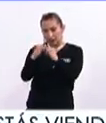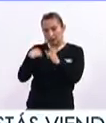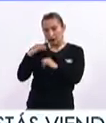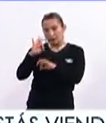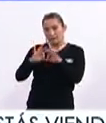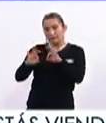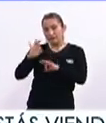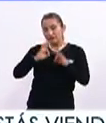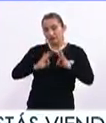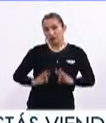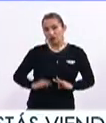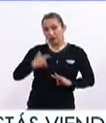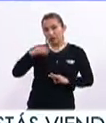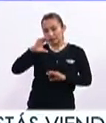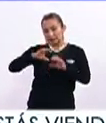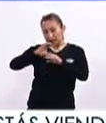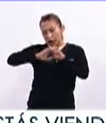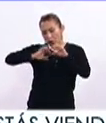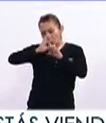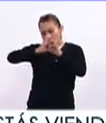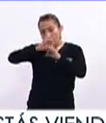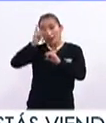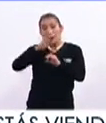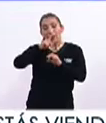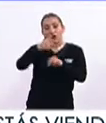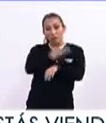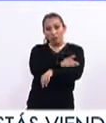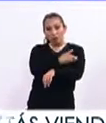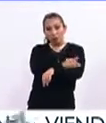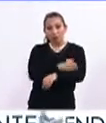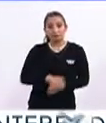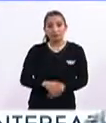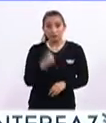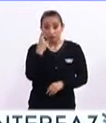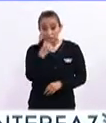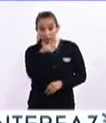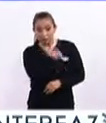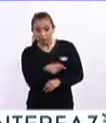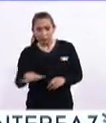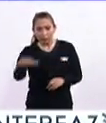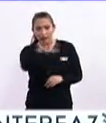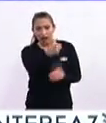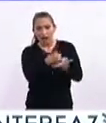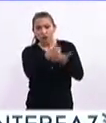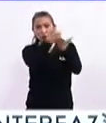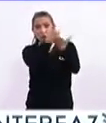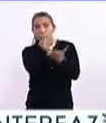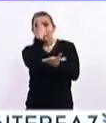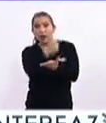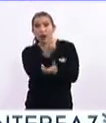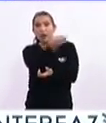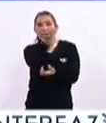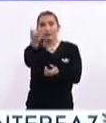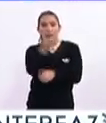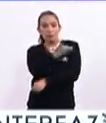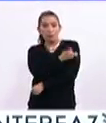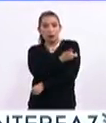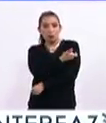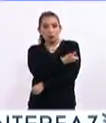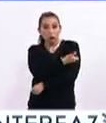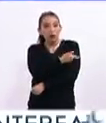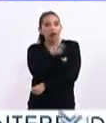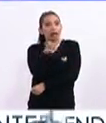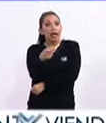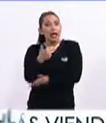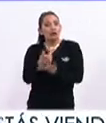de Fisiología Celular, desarrolló para la mejora de vacunas. Una plataforma universal que es funcional para cualquier tipo de vacuna, en